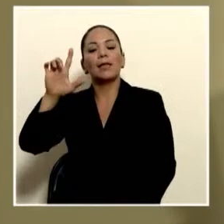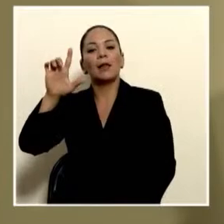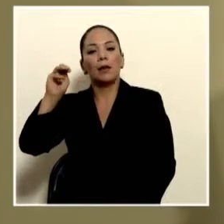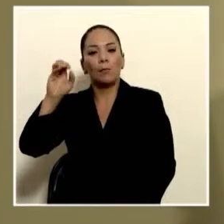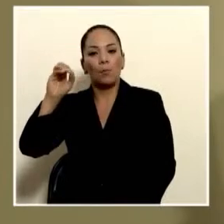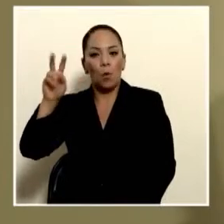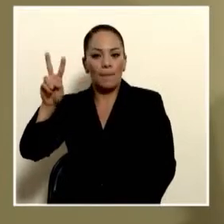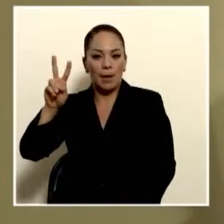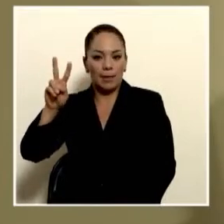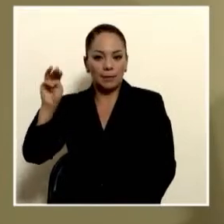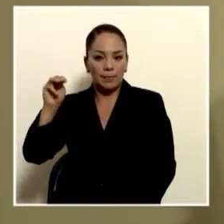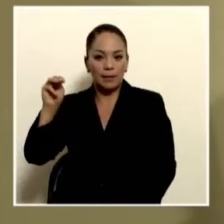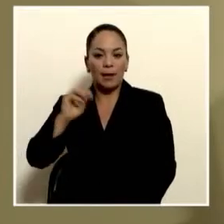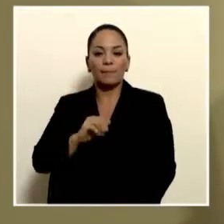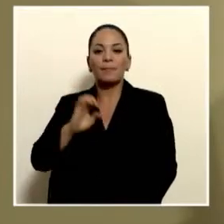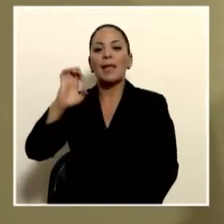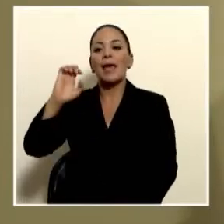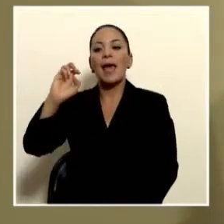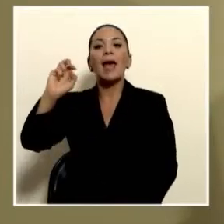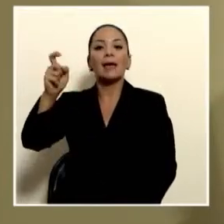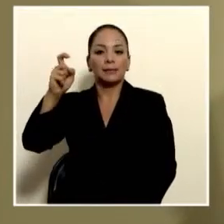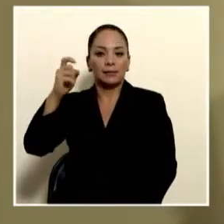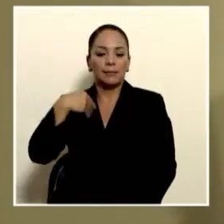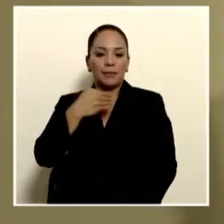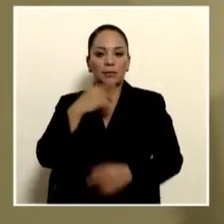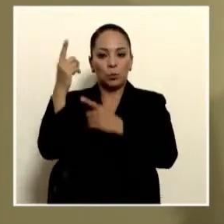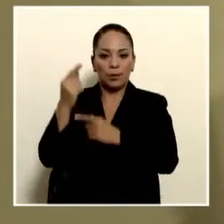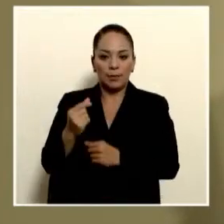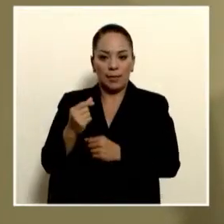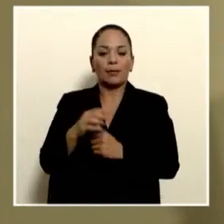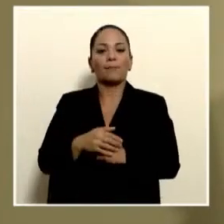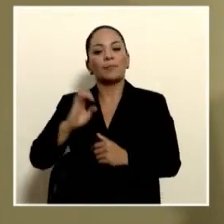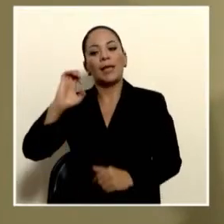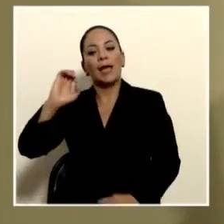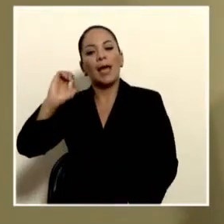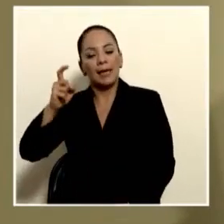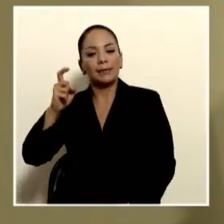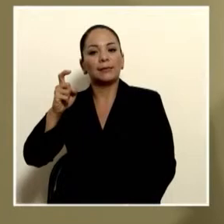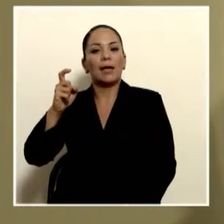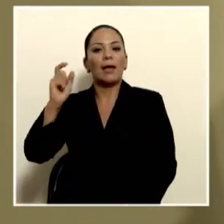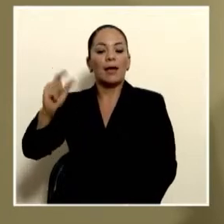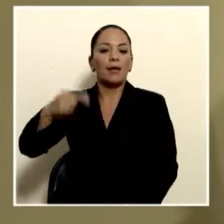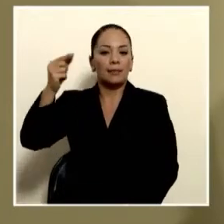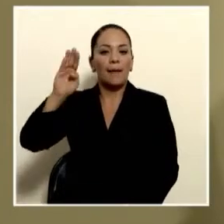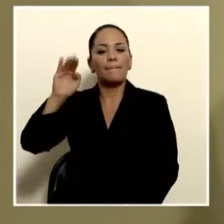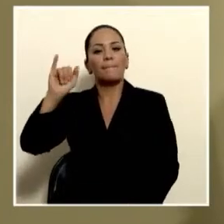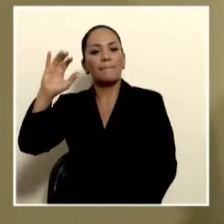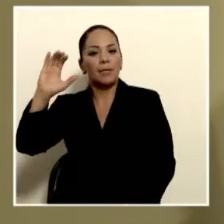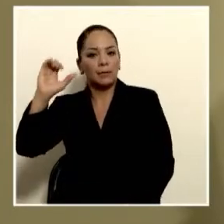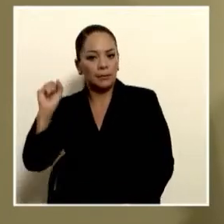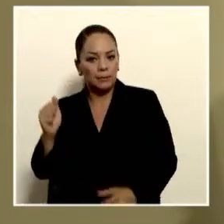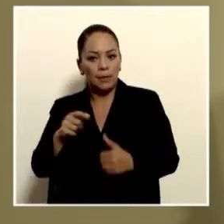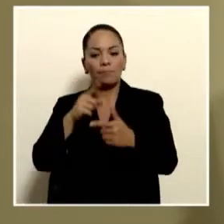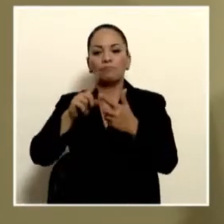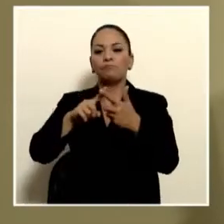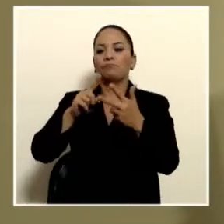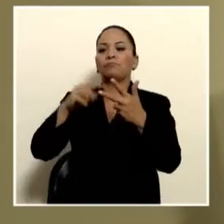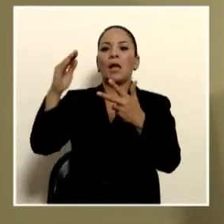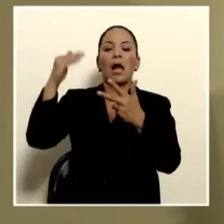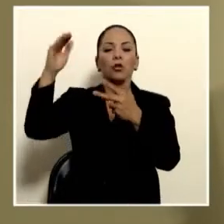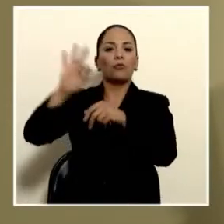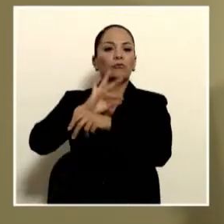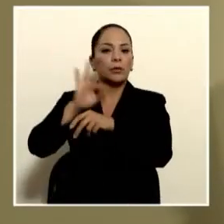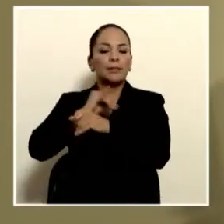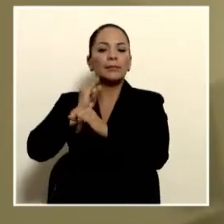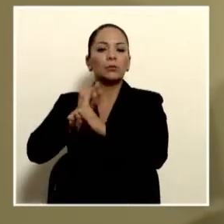Vargas Madrigal, exministro de Hacienda, exgerente del BICSA, exgerente alto funcionario